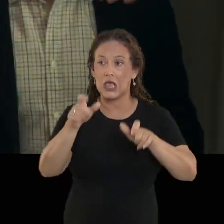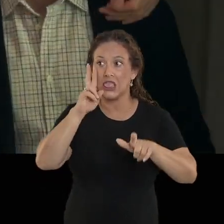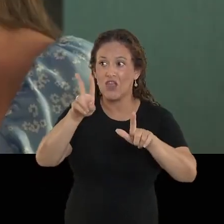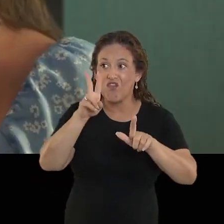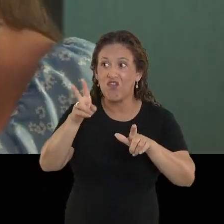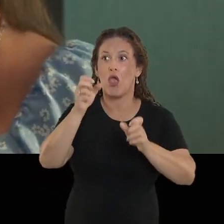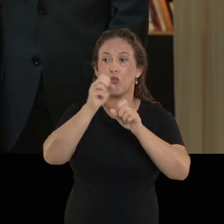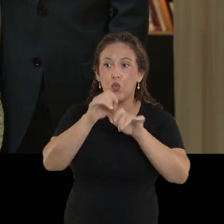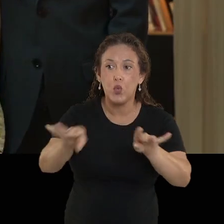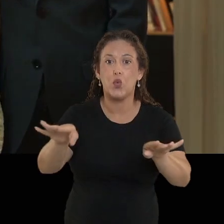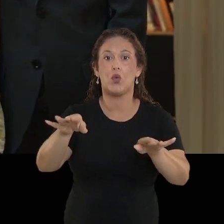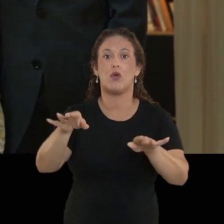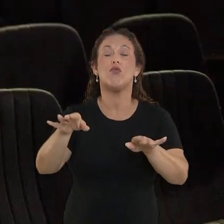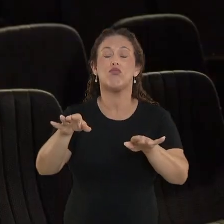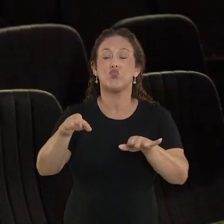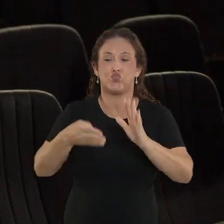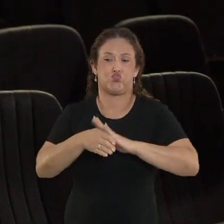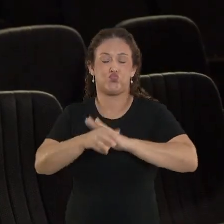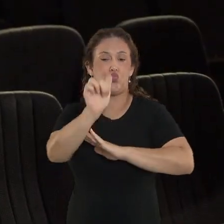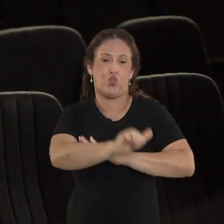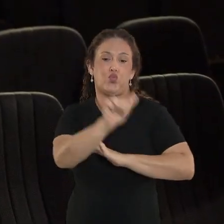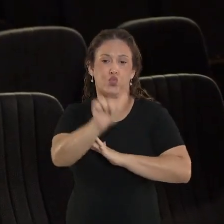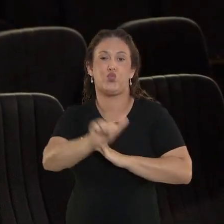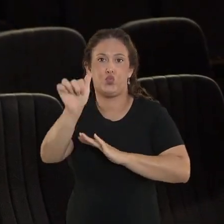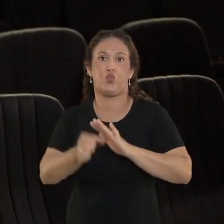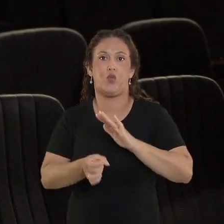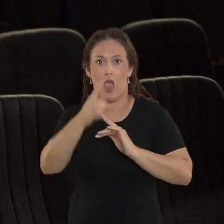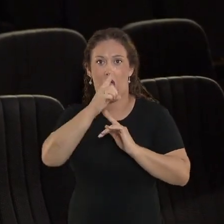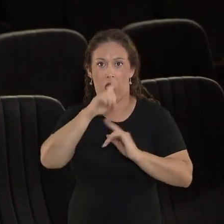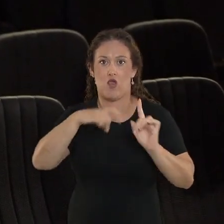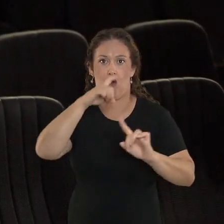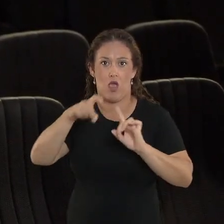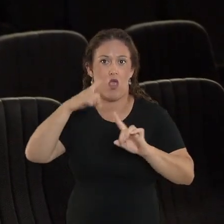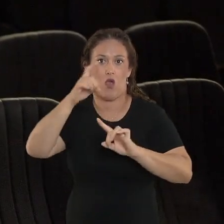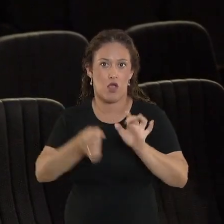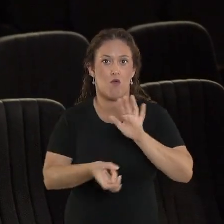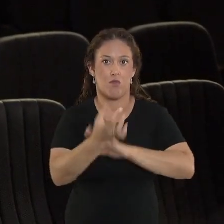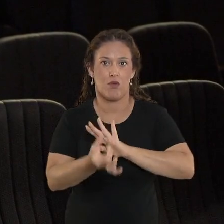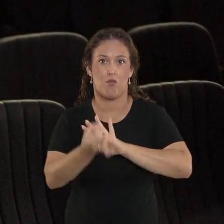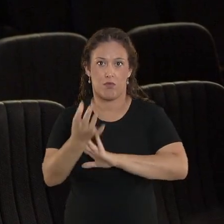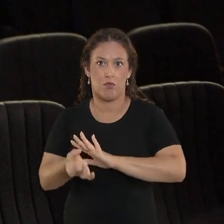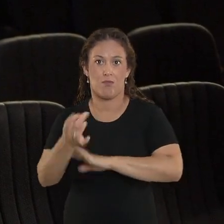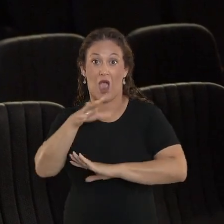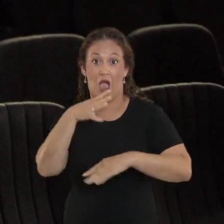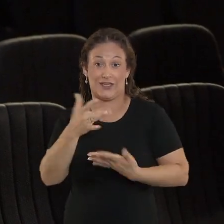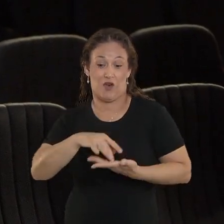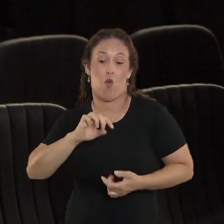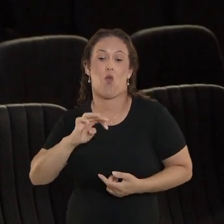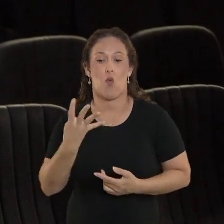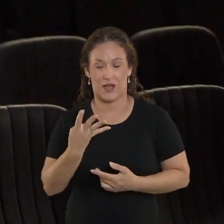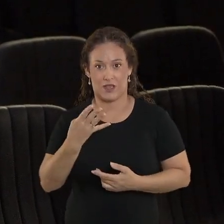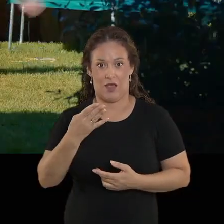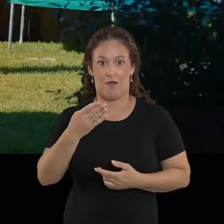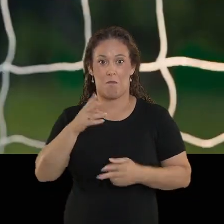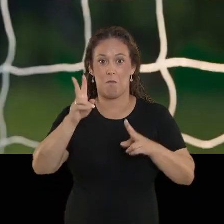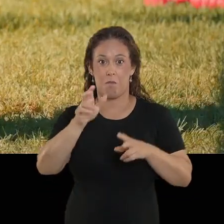siendo rentable, mientras siga teniendo el favor del público. Así que pues ya tenemos esta cuarta entrega de Padre